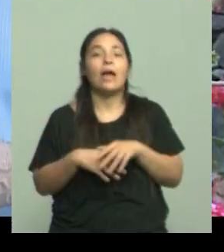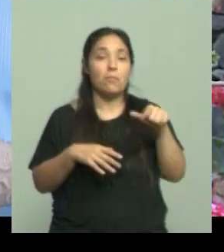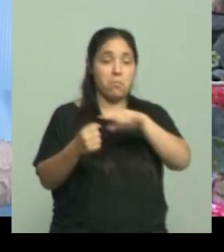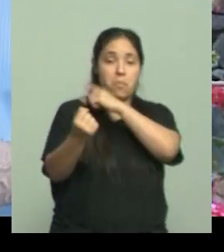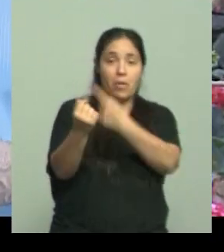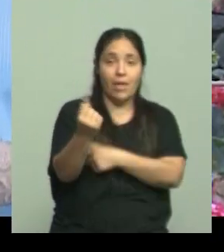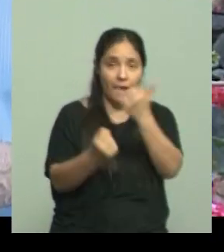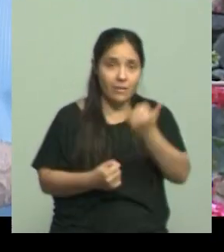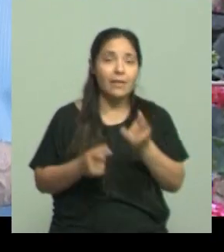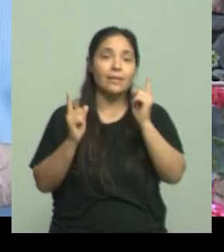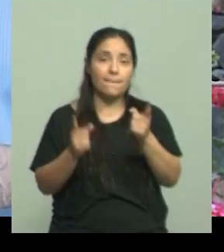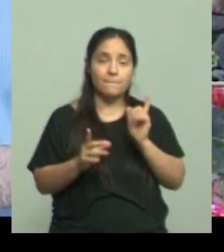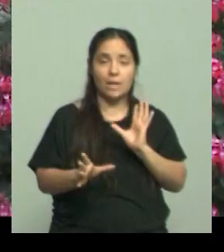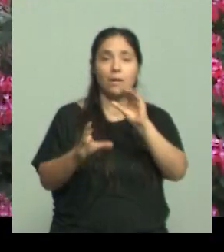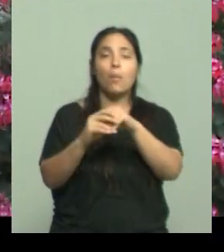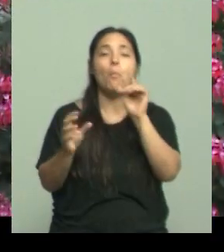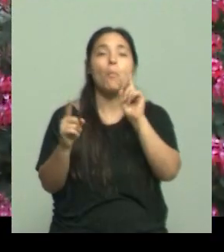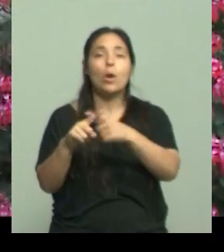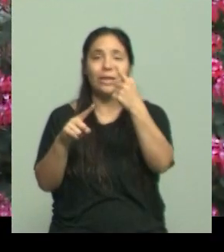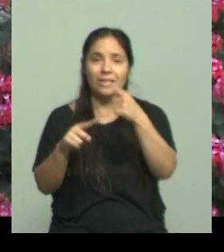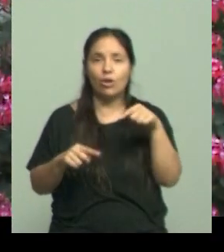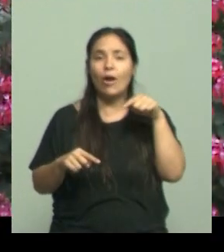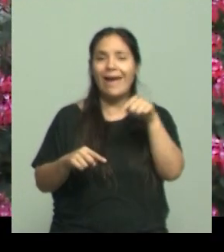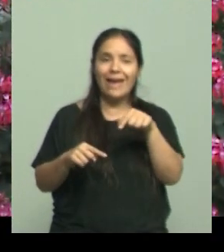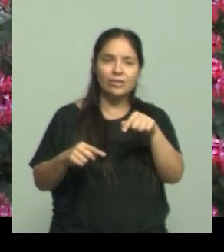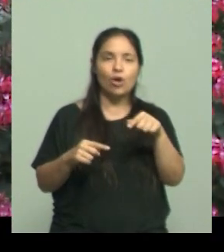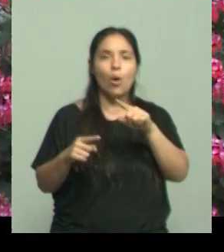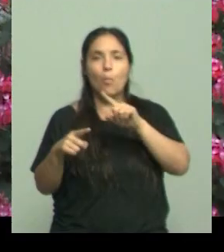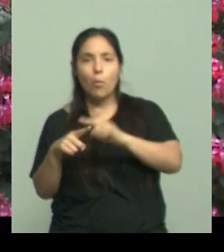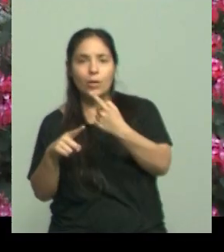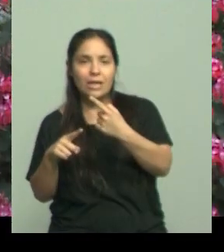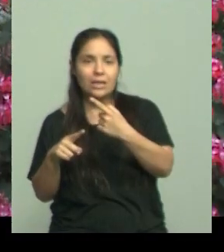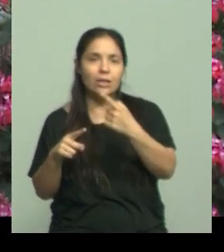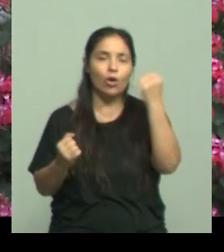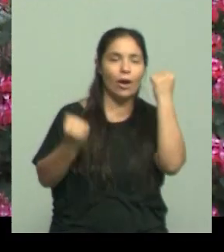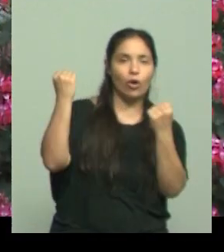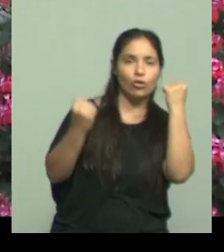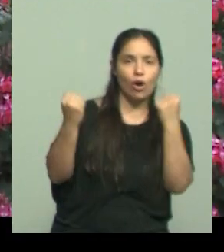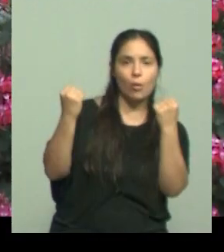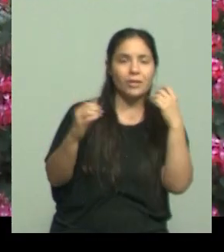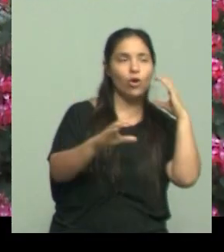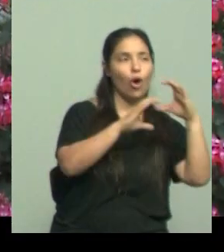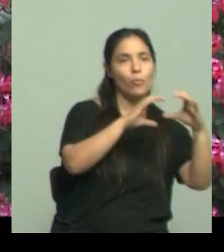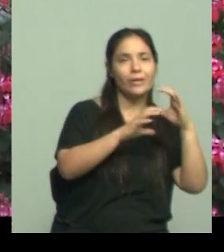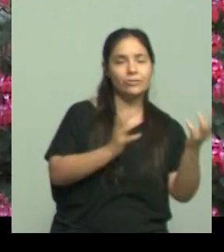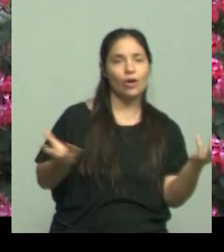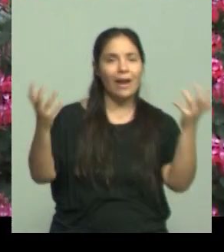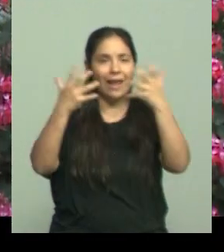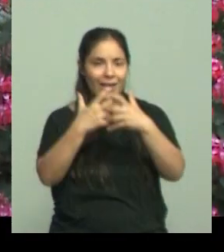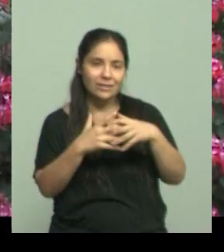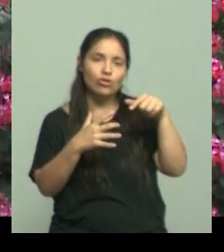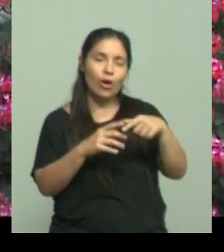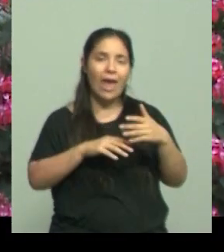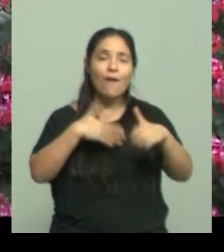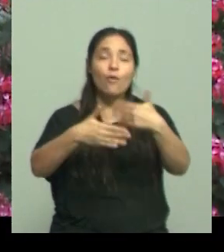poder respecto al poder político. ¿Ha ido evolucionando esta relación entre el poder político, el poder económico y los medios de comunicación? Ha